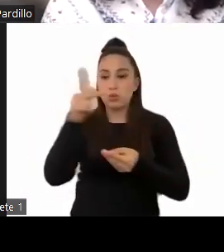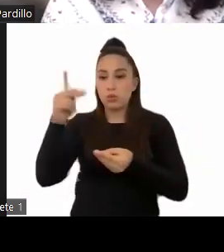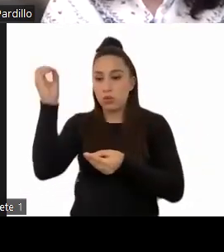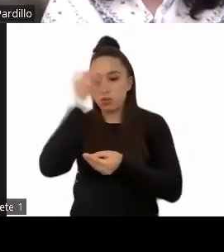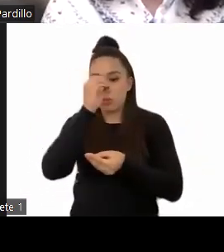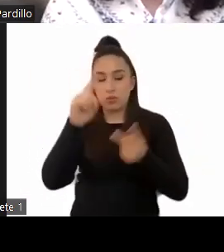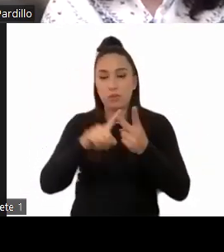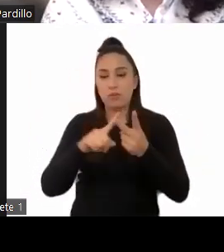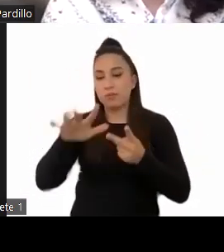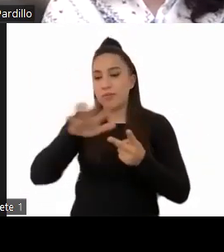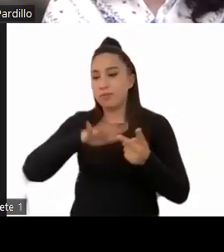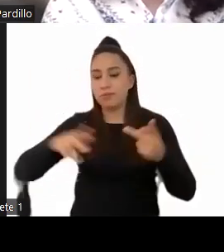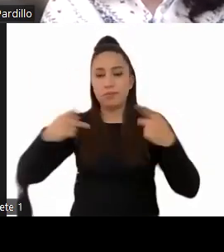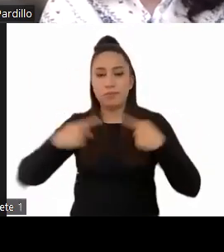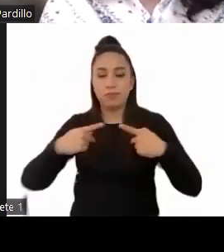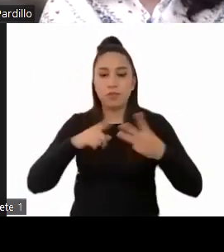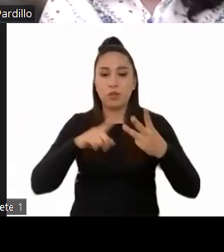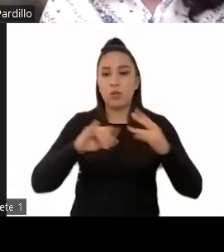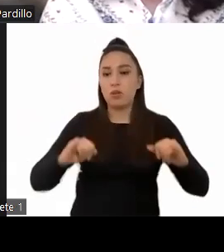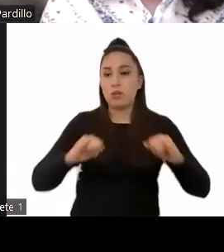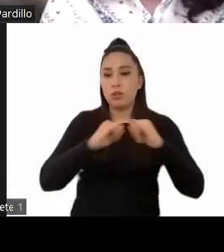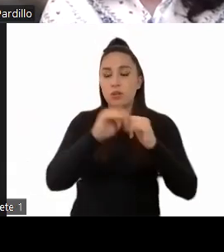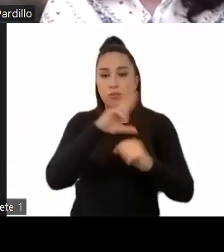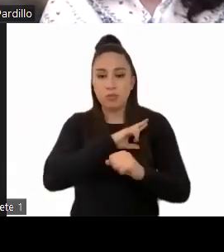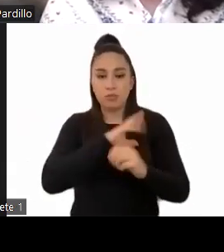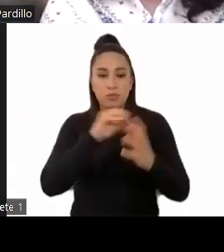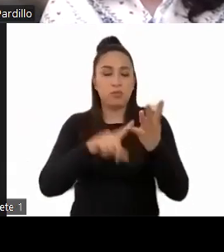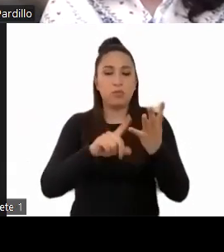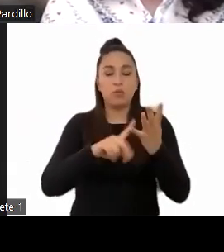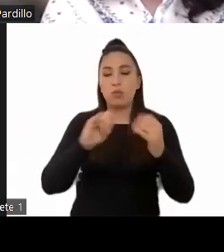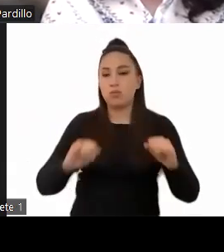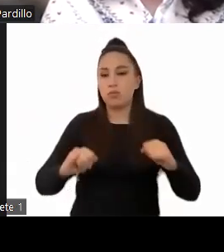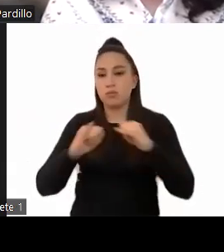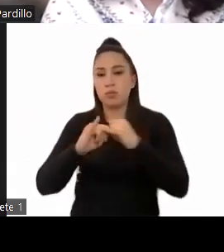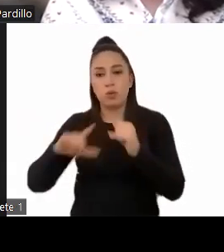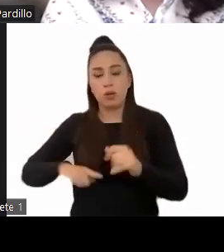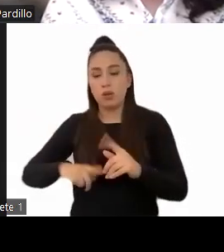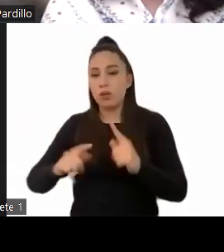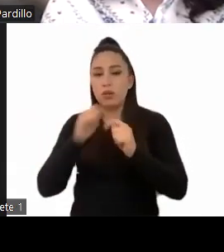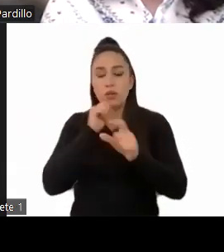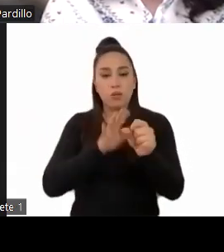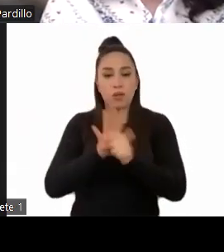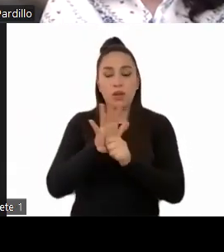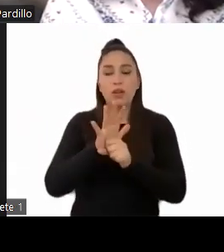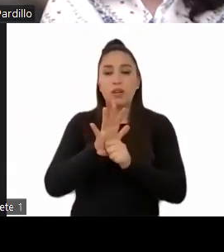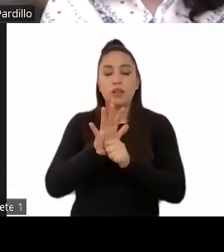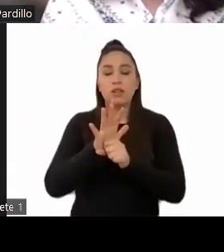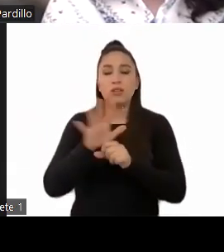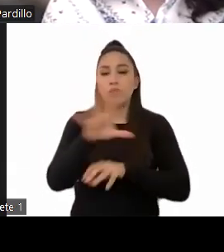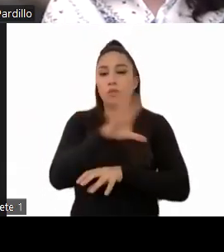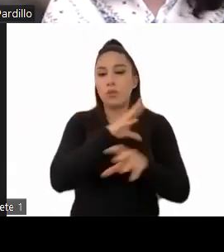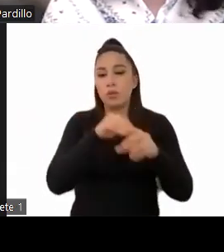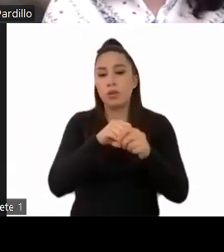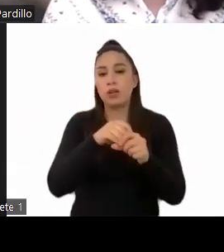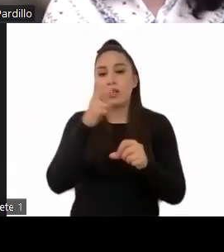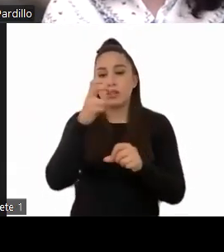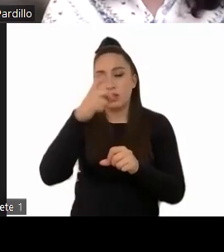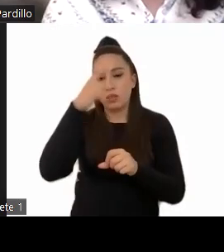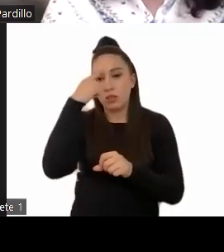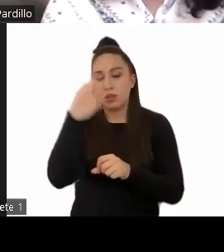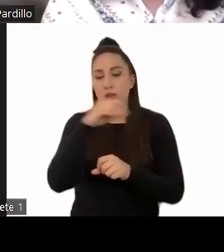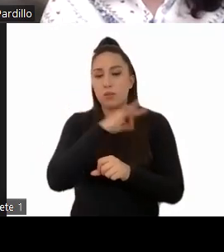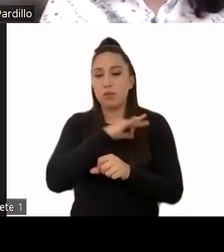en general, pueden aportar a la propuesta de ley. Lo anterior con independencia claramente de recibir y atender